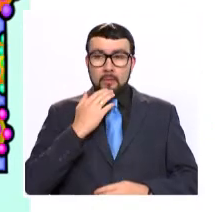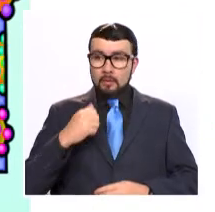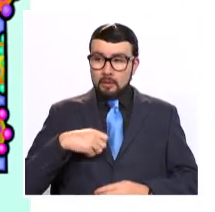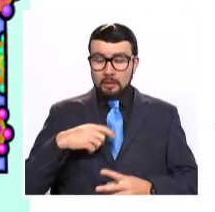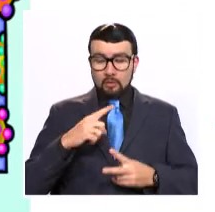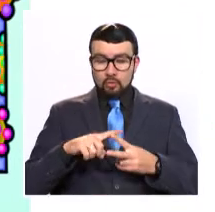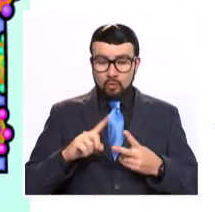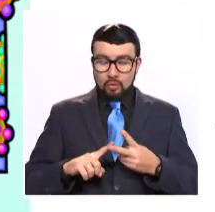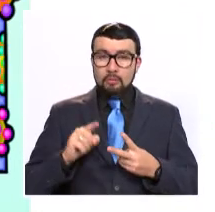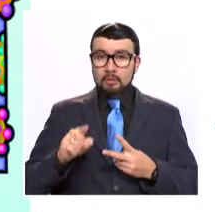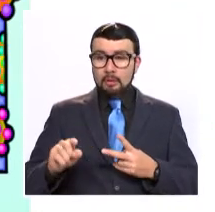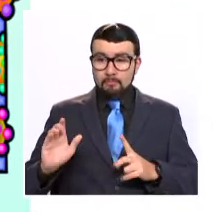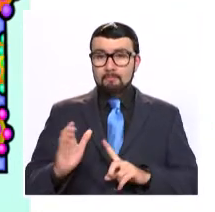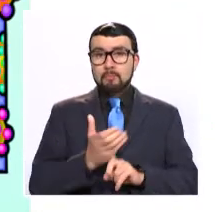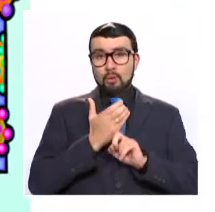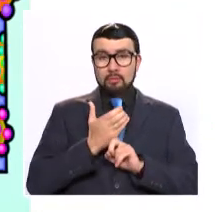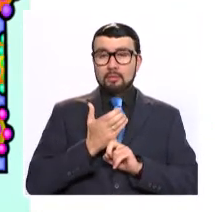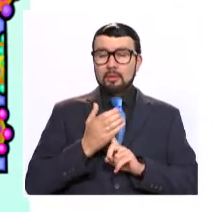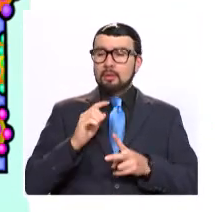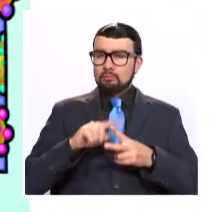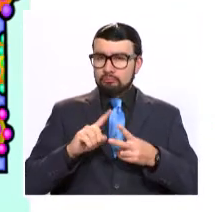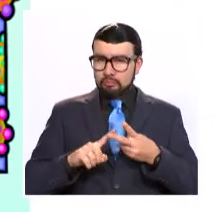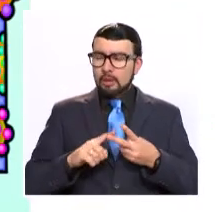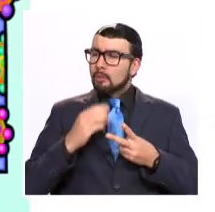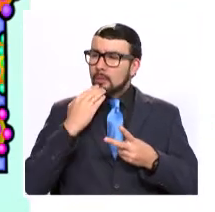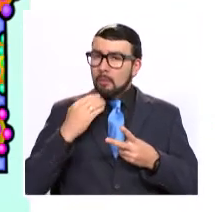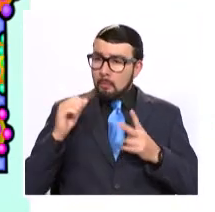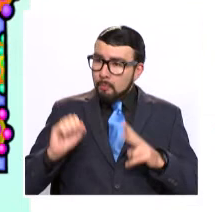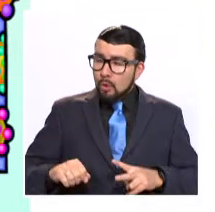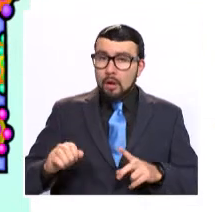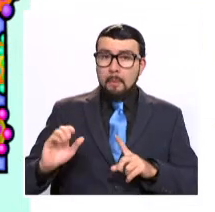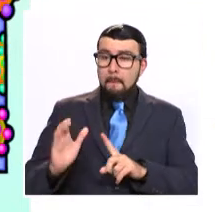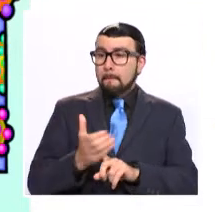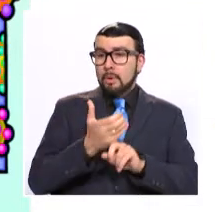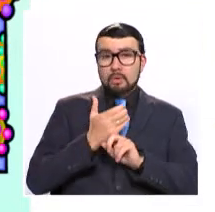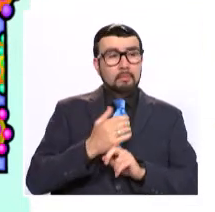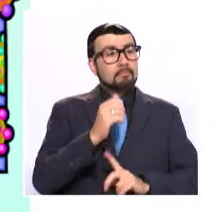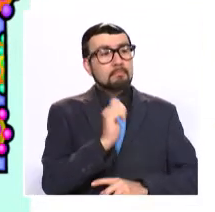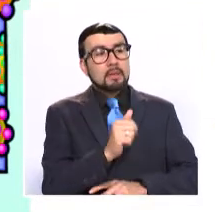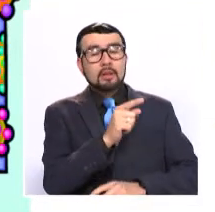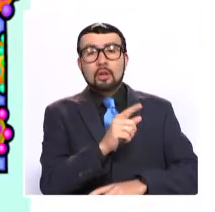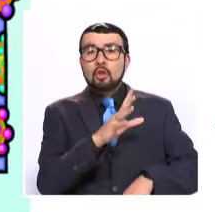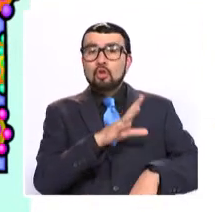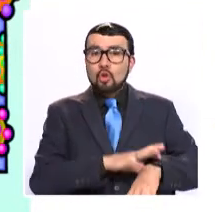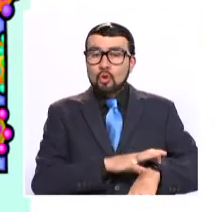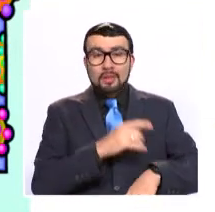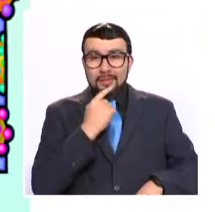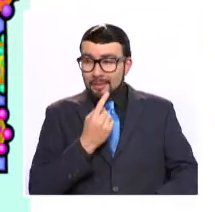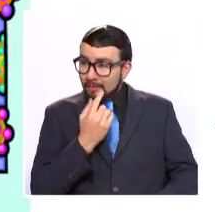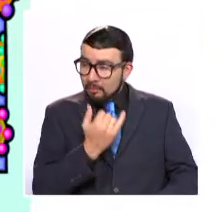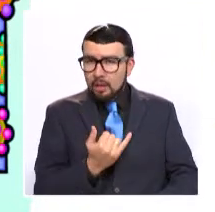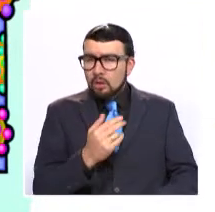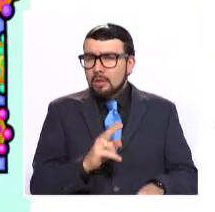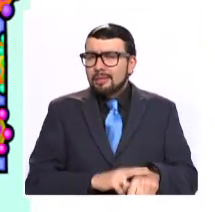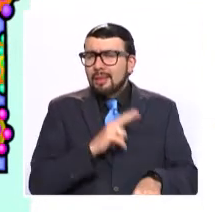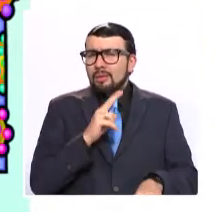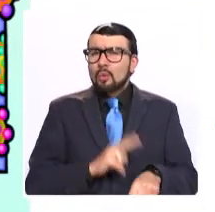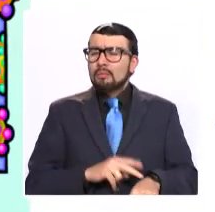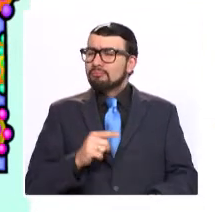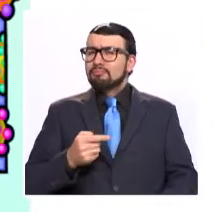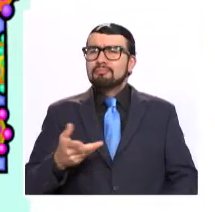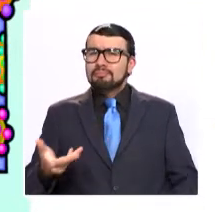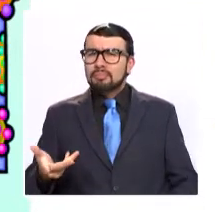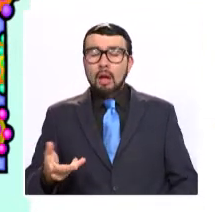podernos proteger. Yo puedo tener una protección, como contaba el doctor, de forma natural, y es cuando yo tengo